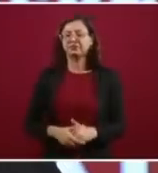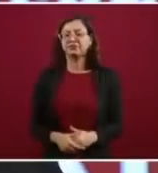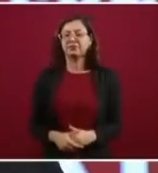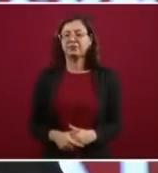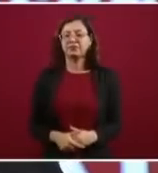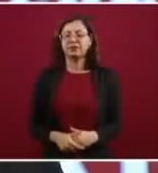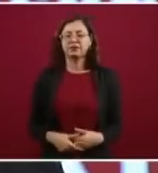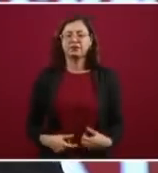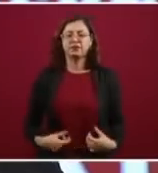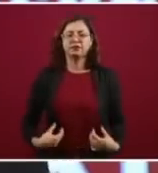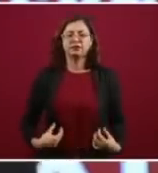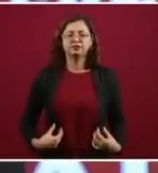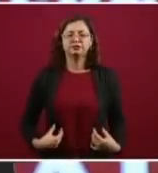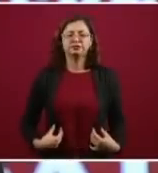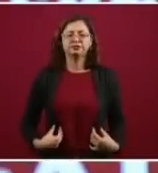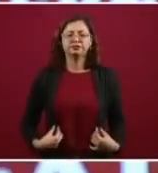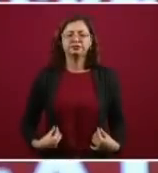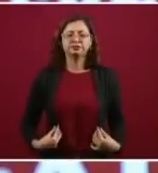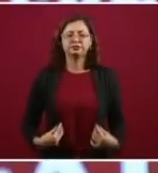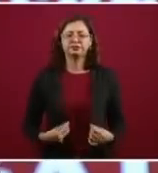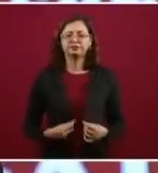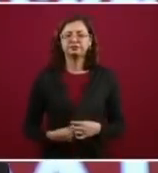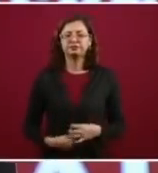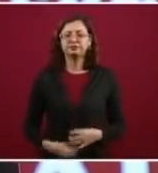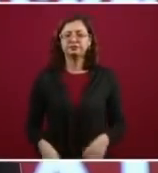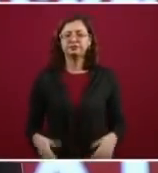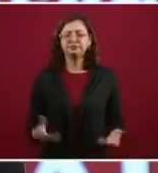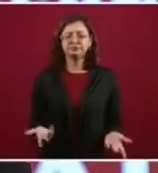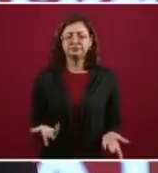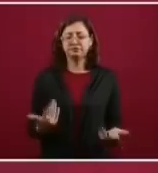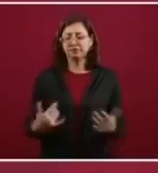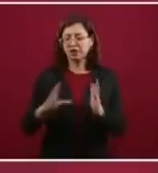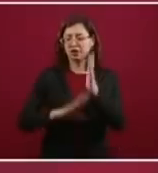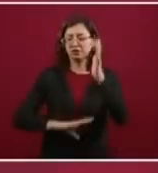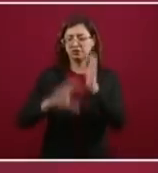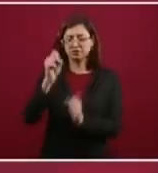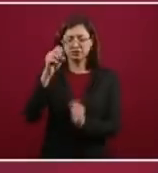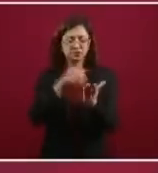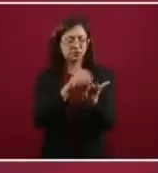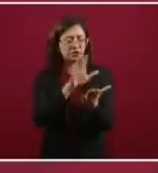Aparte de lo que establece la Constitución,